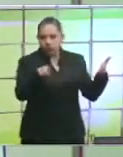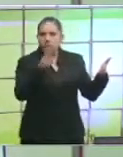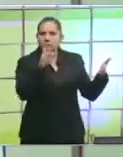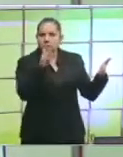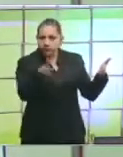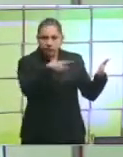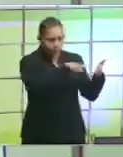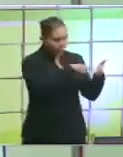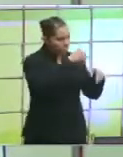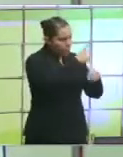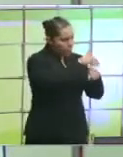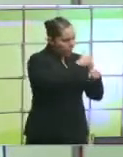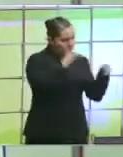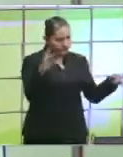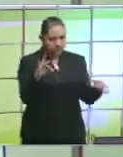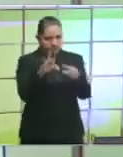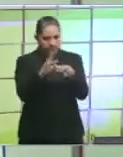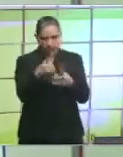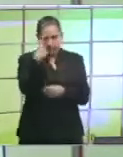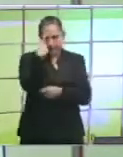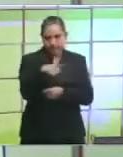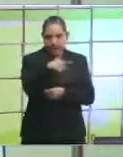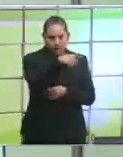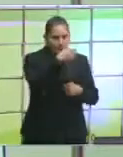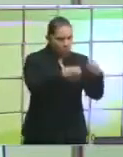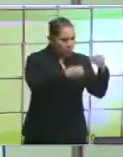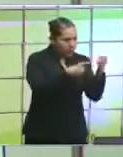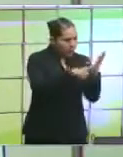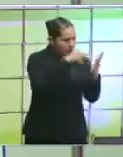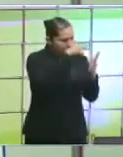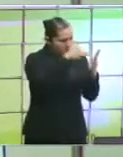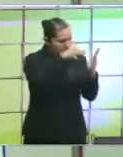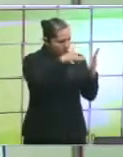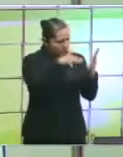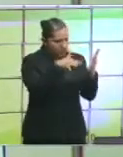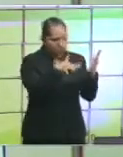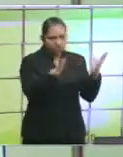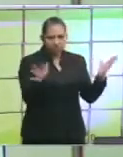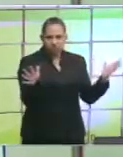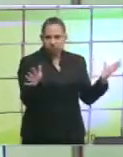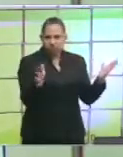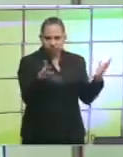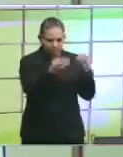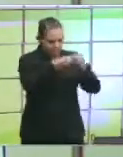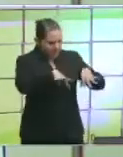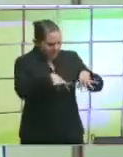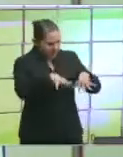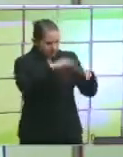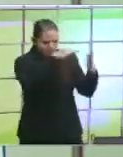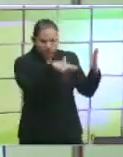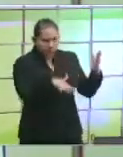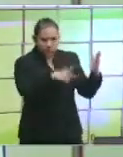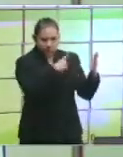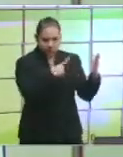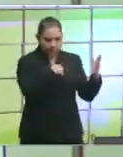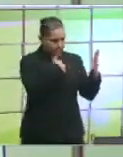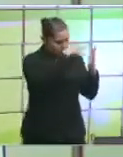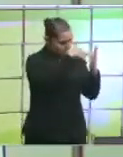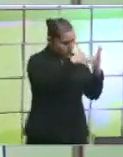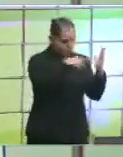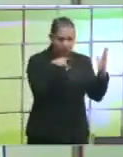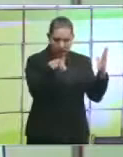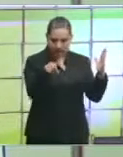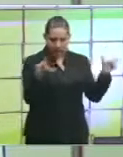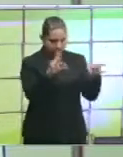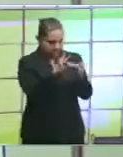elemento del razonamiento jurídico que se pierda que yo pueda ver que lo dicho aquí corresponde a lo dicho aquí lo dicho aquí corresponden y